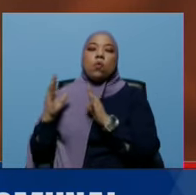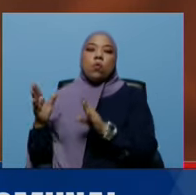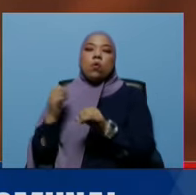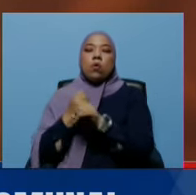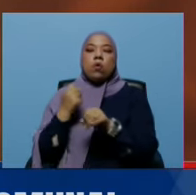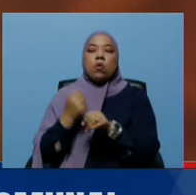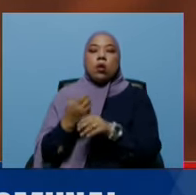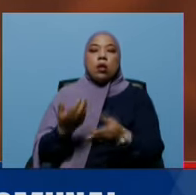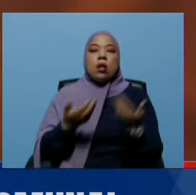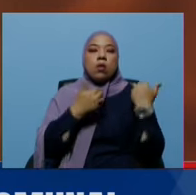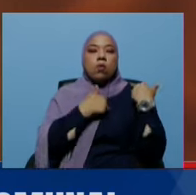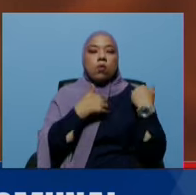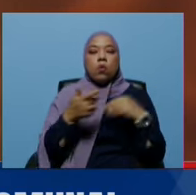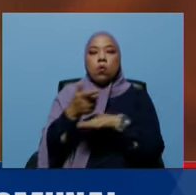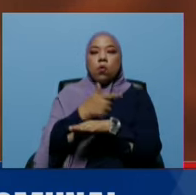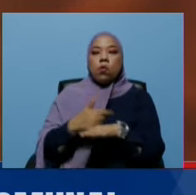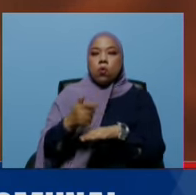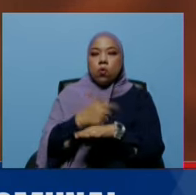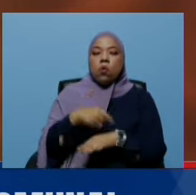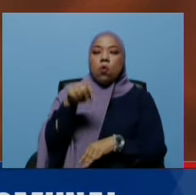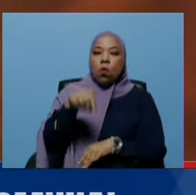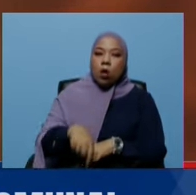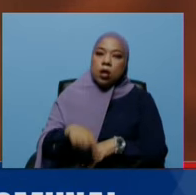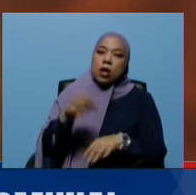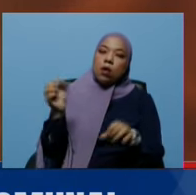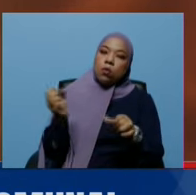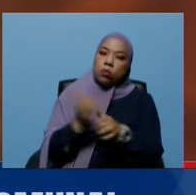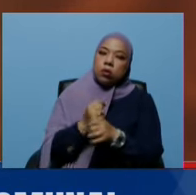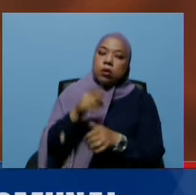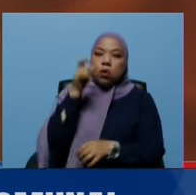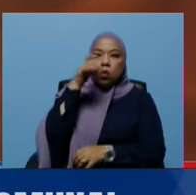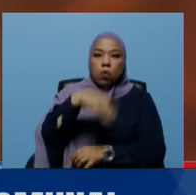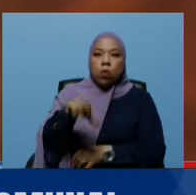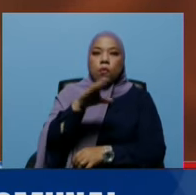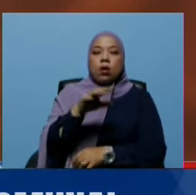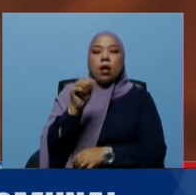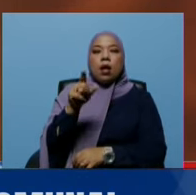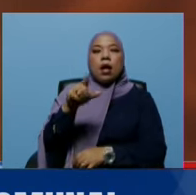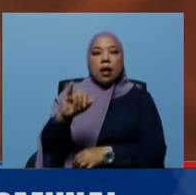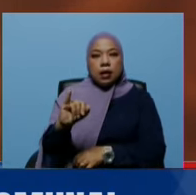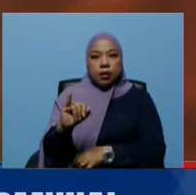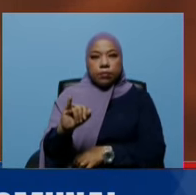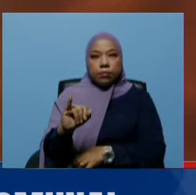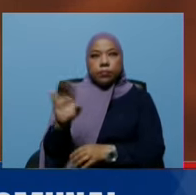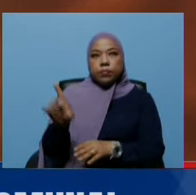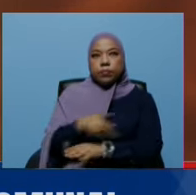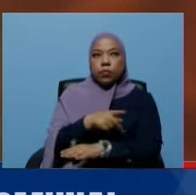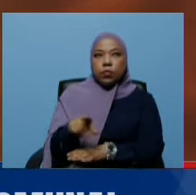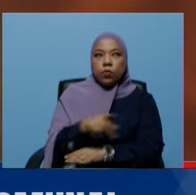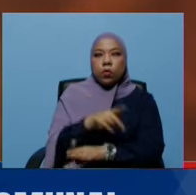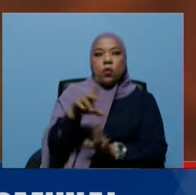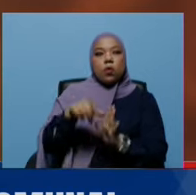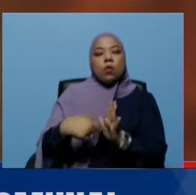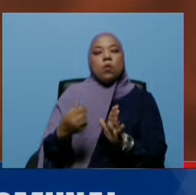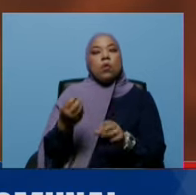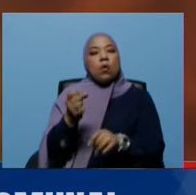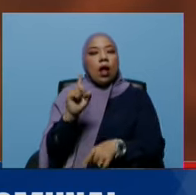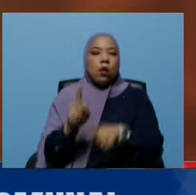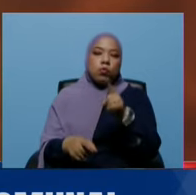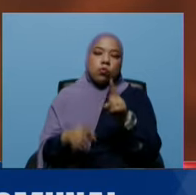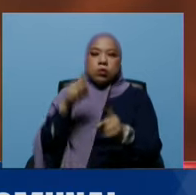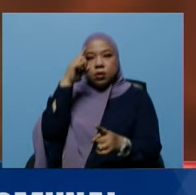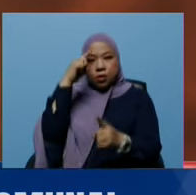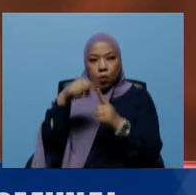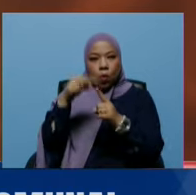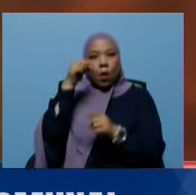son autogobierno. Y hoy coincidimos con el poeta Lee Primera cuando dijo: a mí nadie me quita el pálpito de que algún día